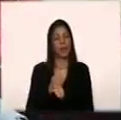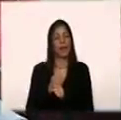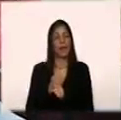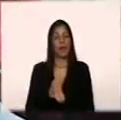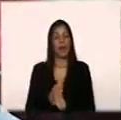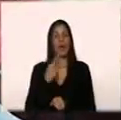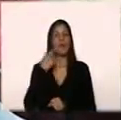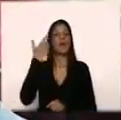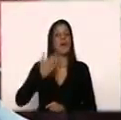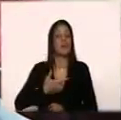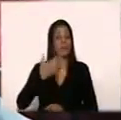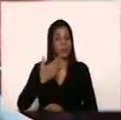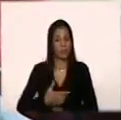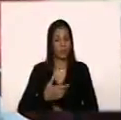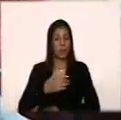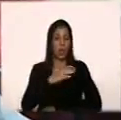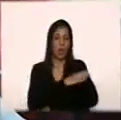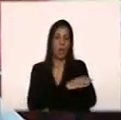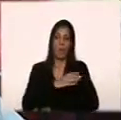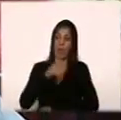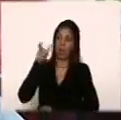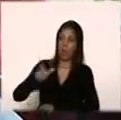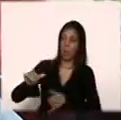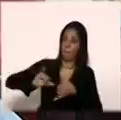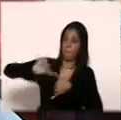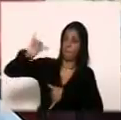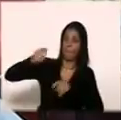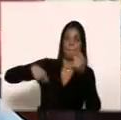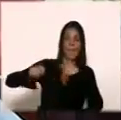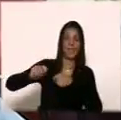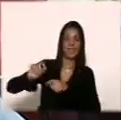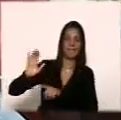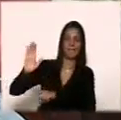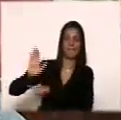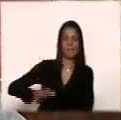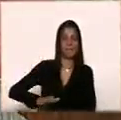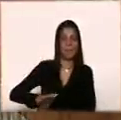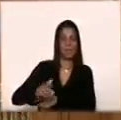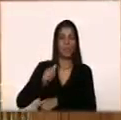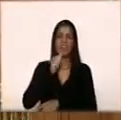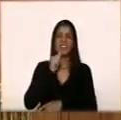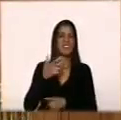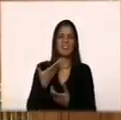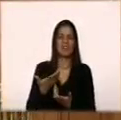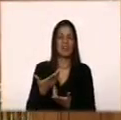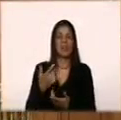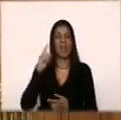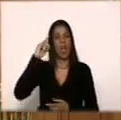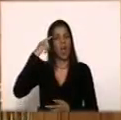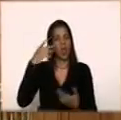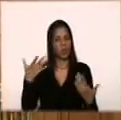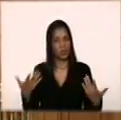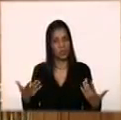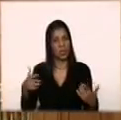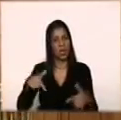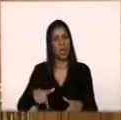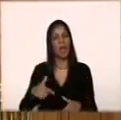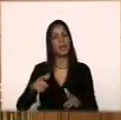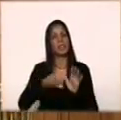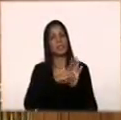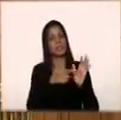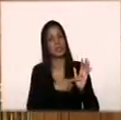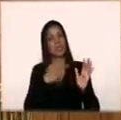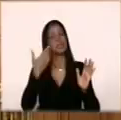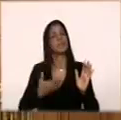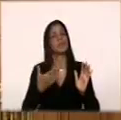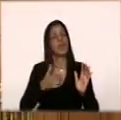corazón del especulador. El que ha generado esta locura especulativa sabe que aquí hay un arma de defensa